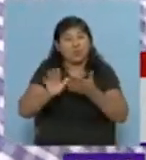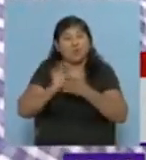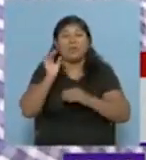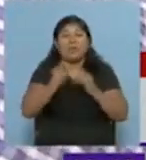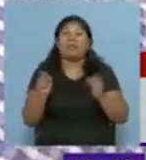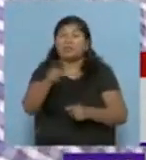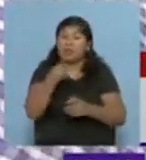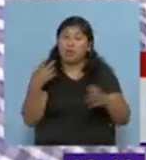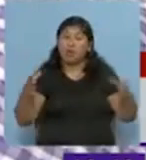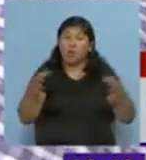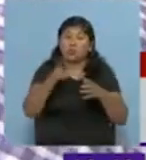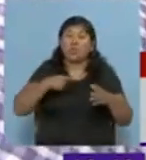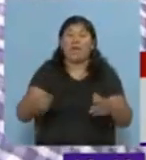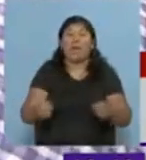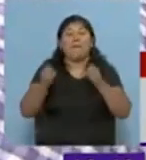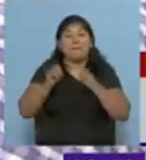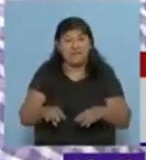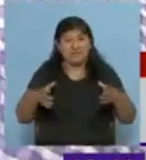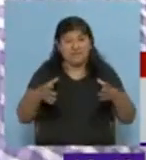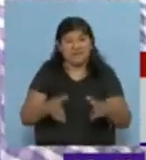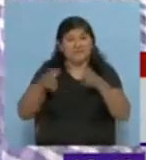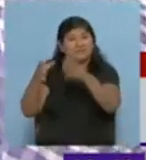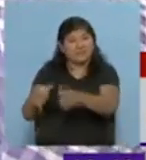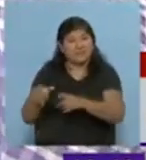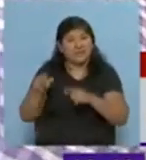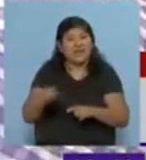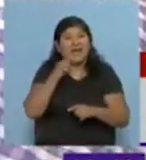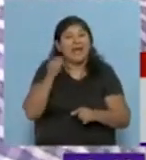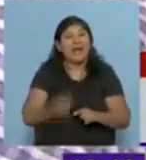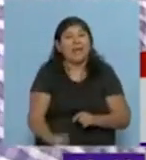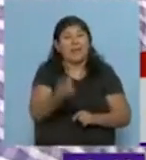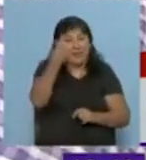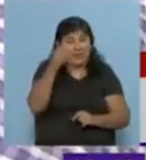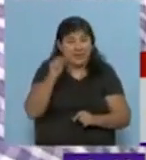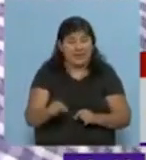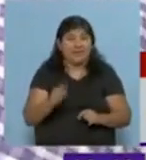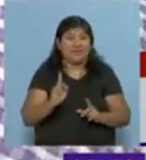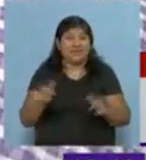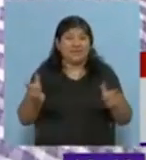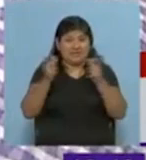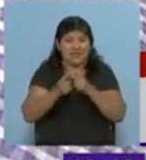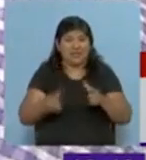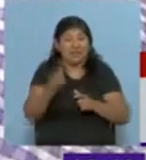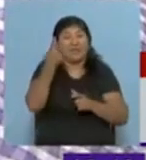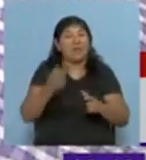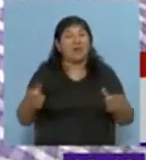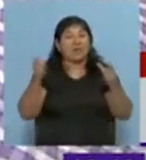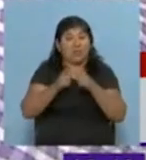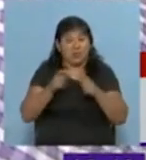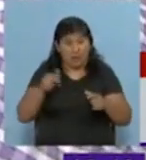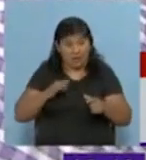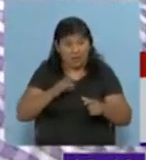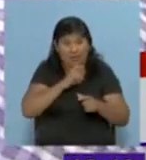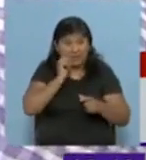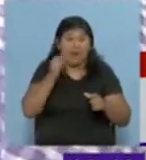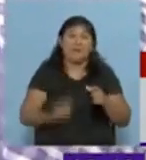empezar, y porque esto también hay que graficarlo claramente, el primer tramo, la primera reunión que hacemos del año, y bueno,